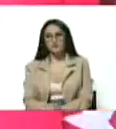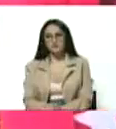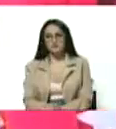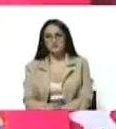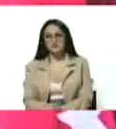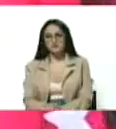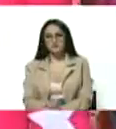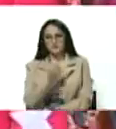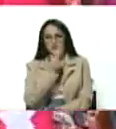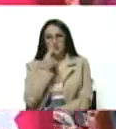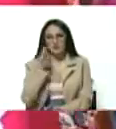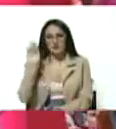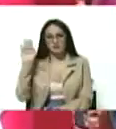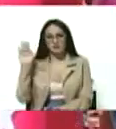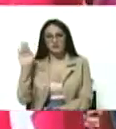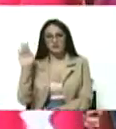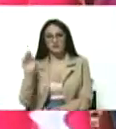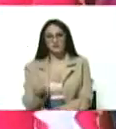Juramos